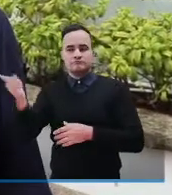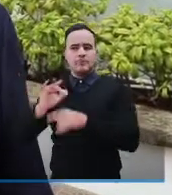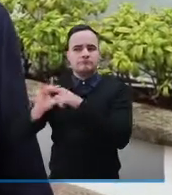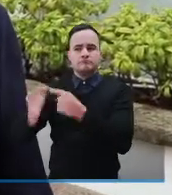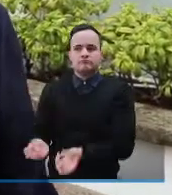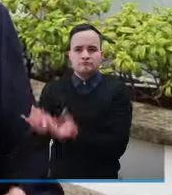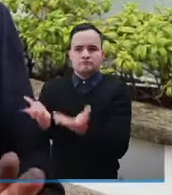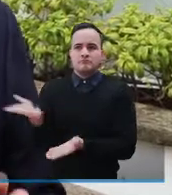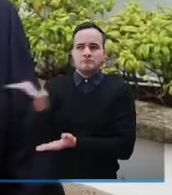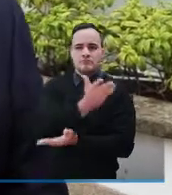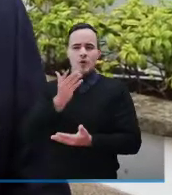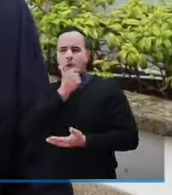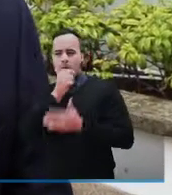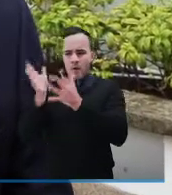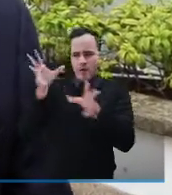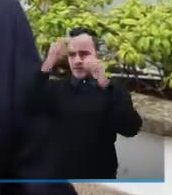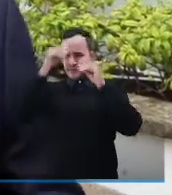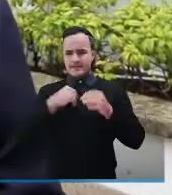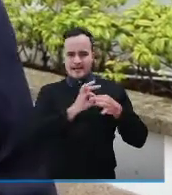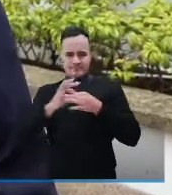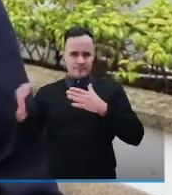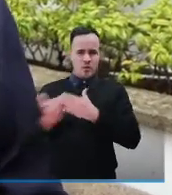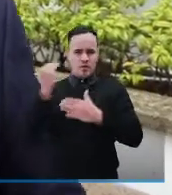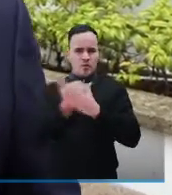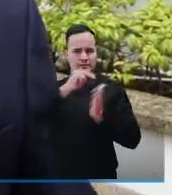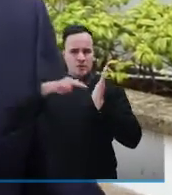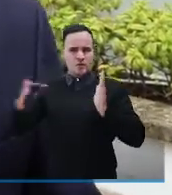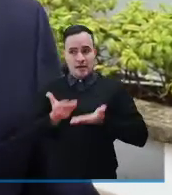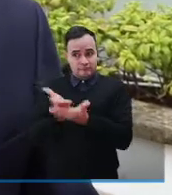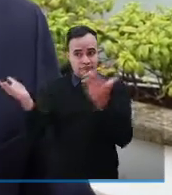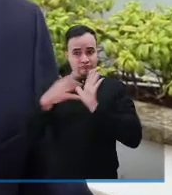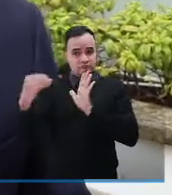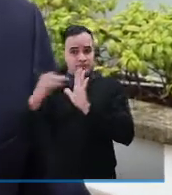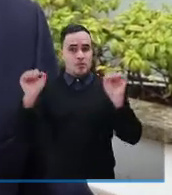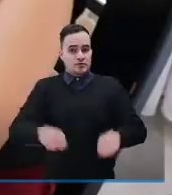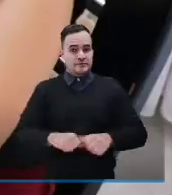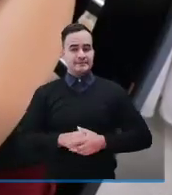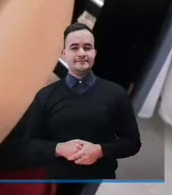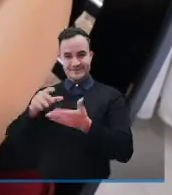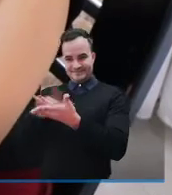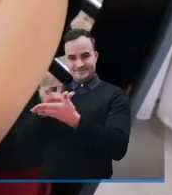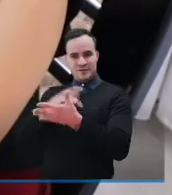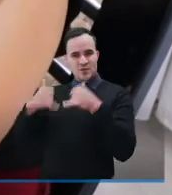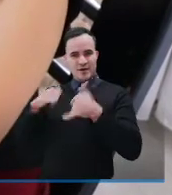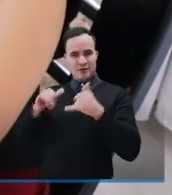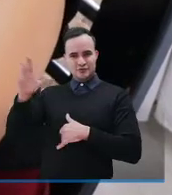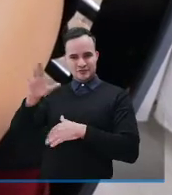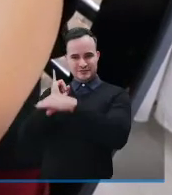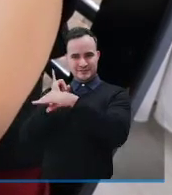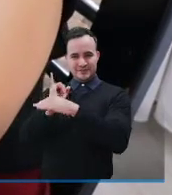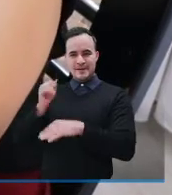estos procesos de enseñanza-aprendizaje de la mano con la cuarta revolución industrial. Los juegos serios de Quédate